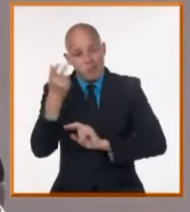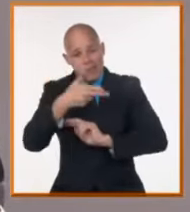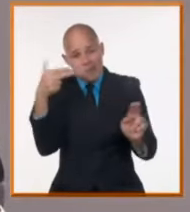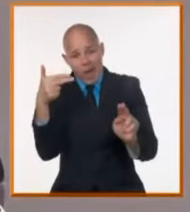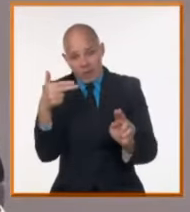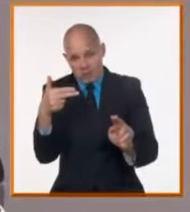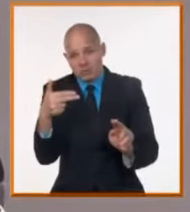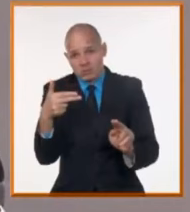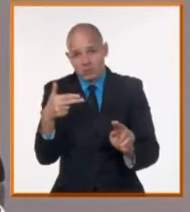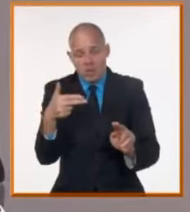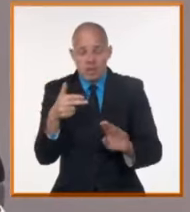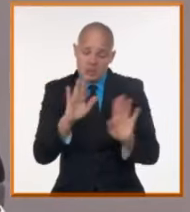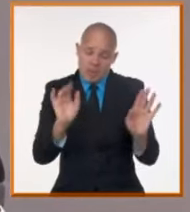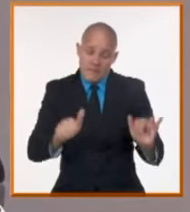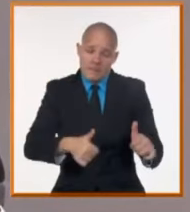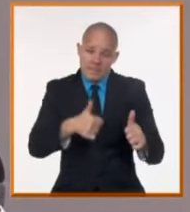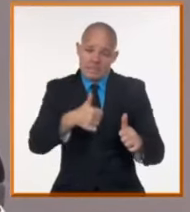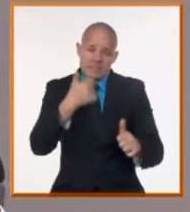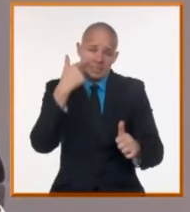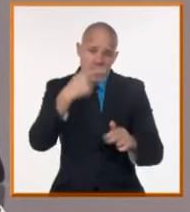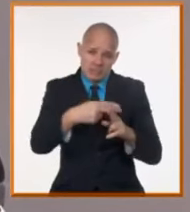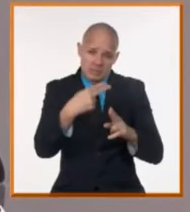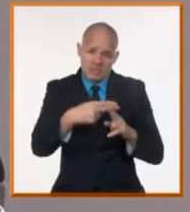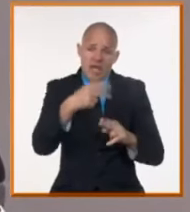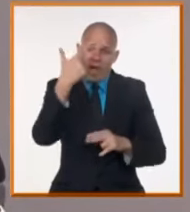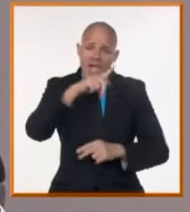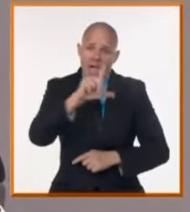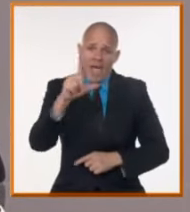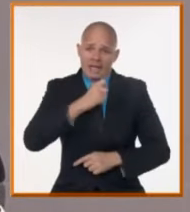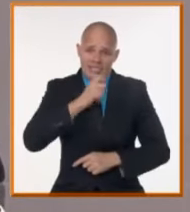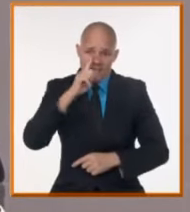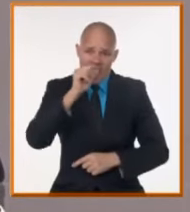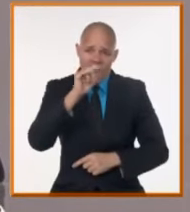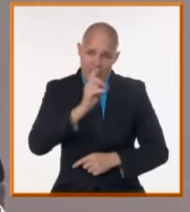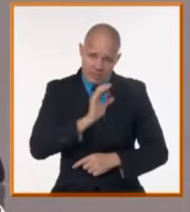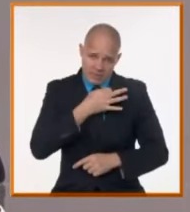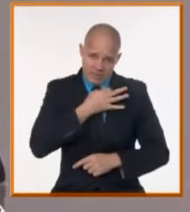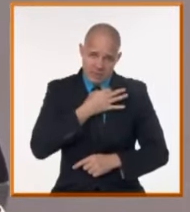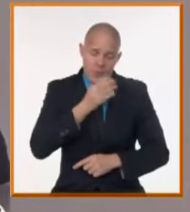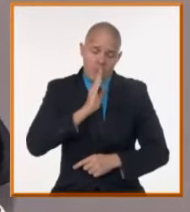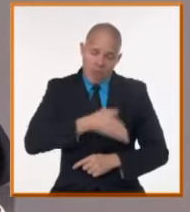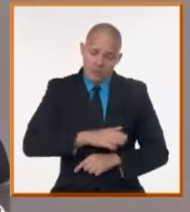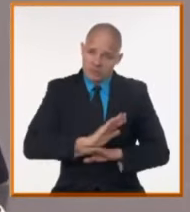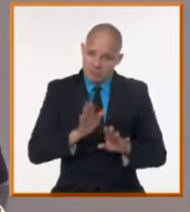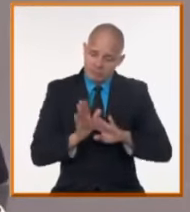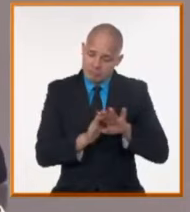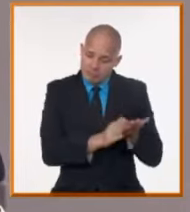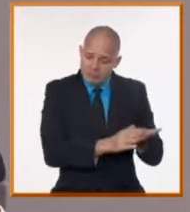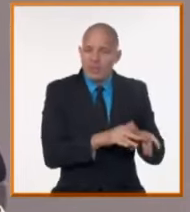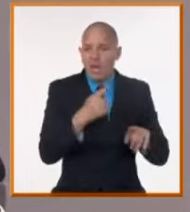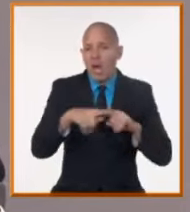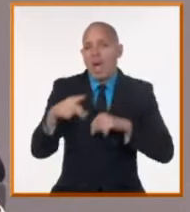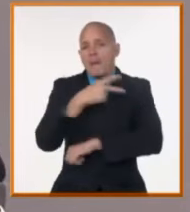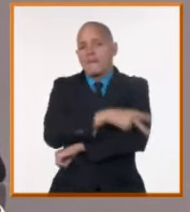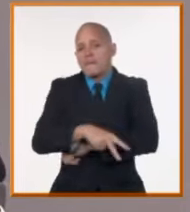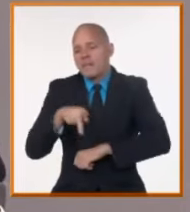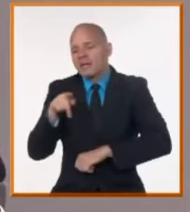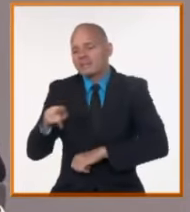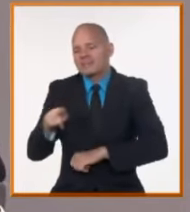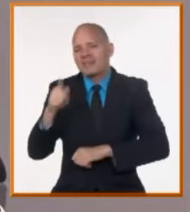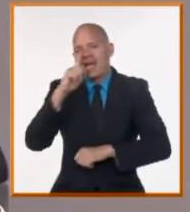el gobierno ante la intensidad que tenía el Frente Farabundo Martí para la Liberación Nacional. Ese es un contexto en el cual Estados